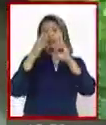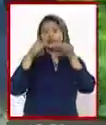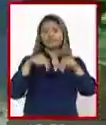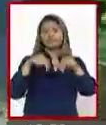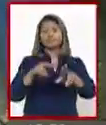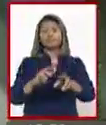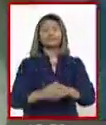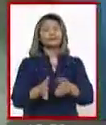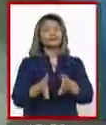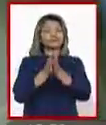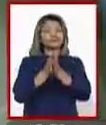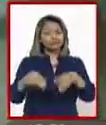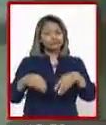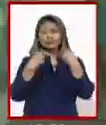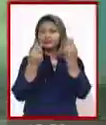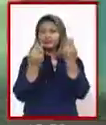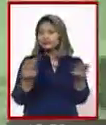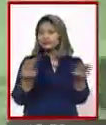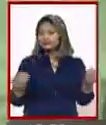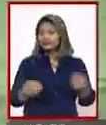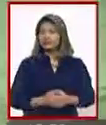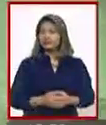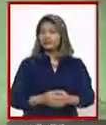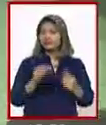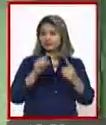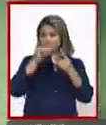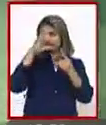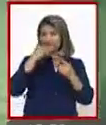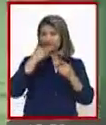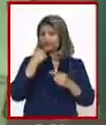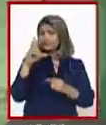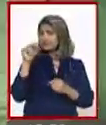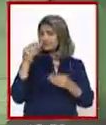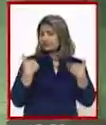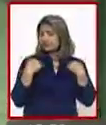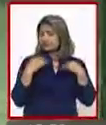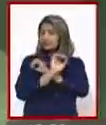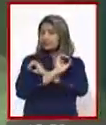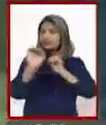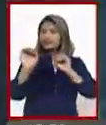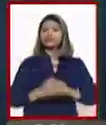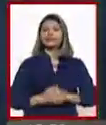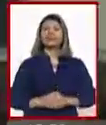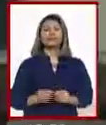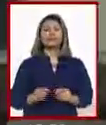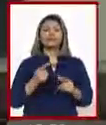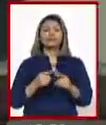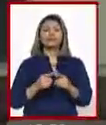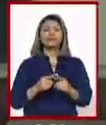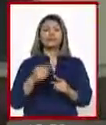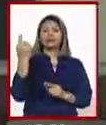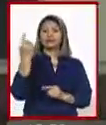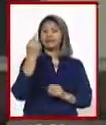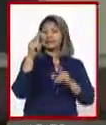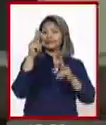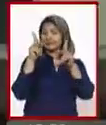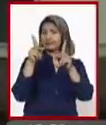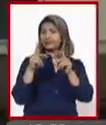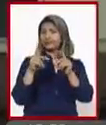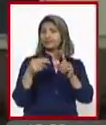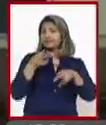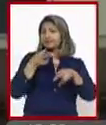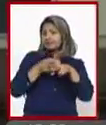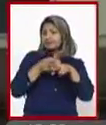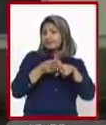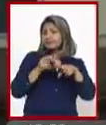Piraí. Le pidieron que les entregue sus pertenencias. Él mismo les dijo que no tenía nada y es en ese momento que uno de los antisociales lo